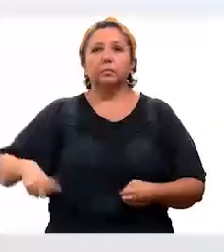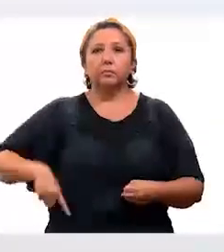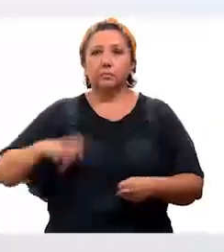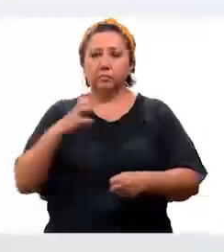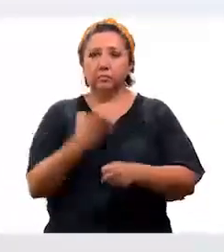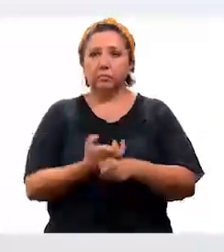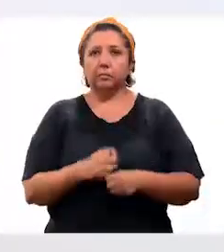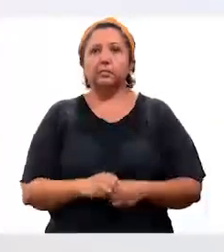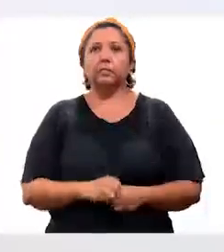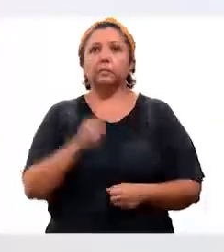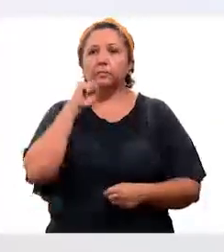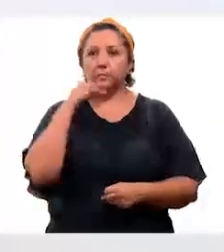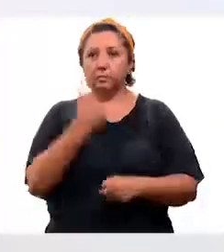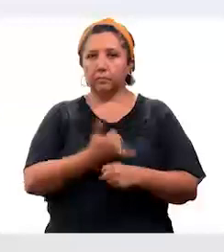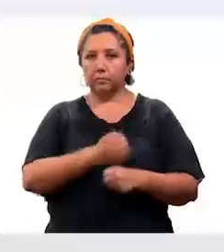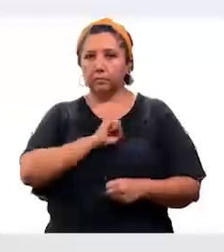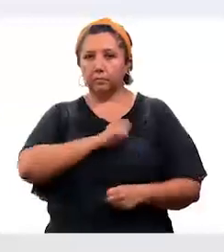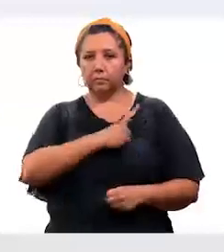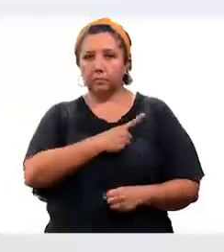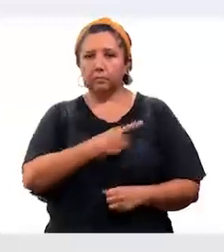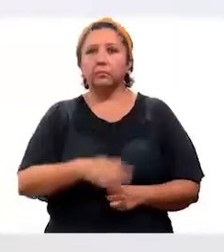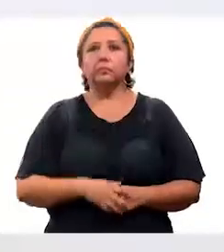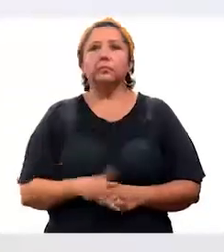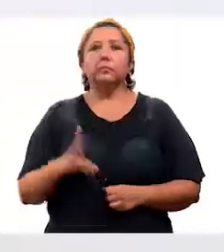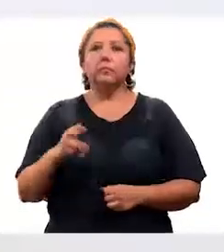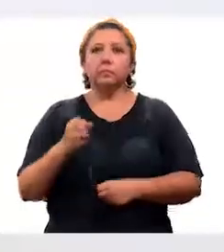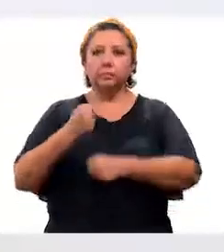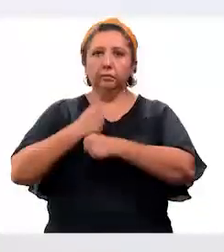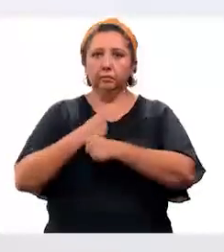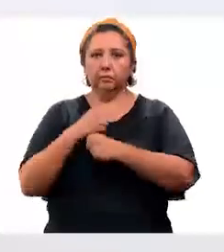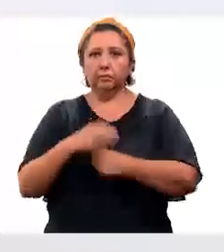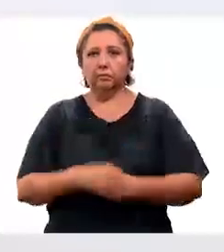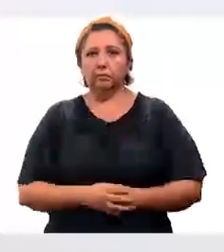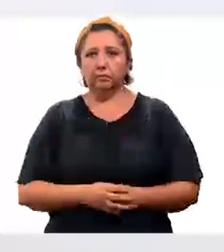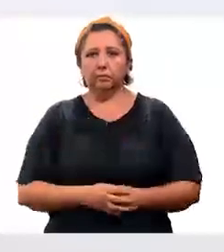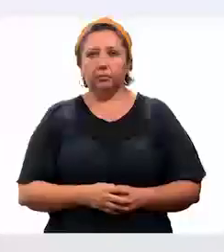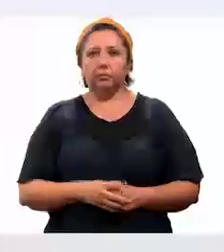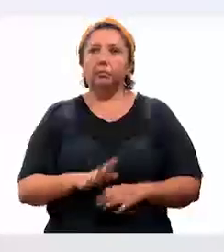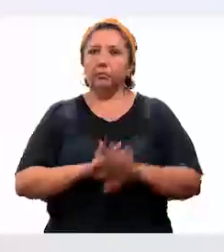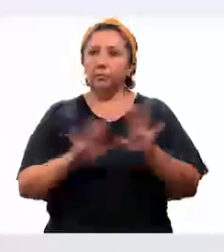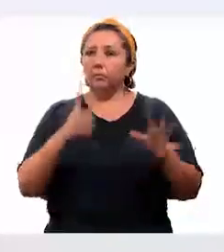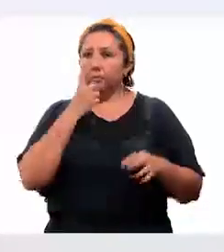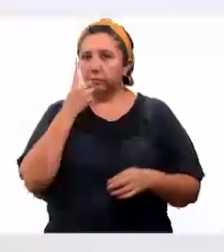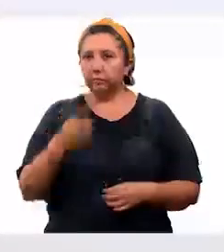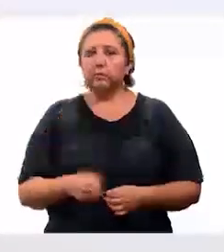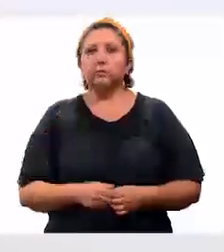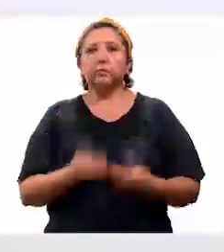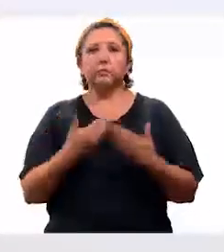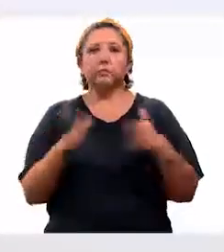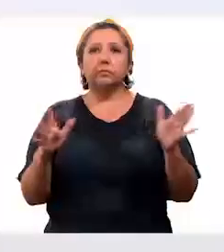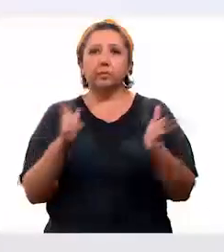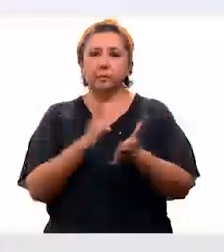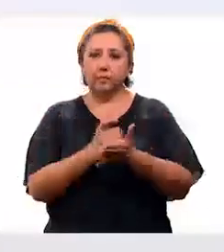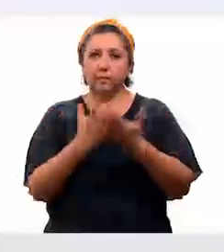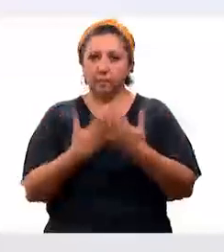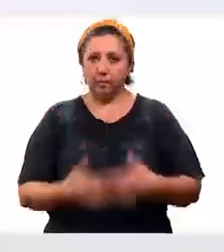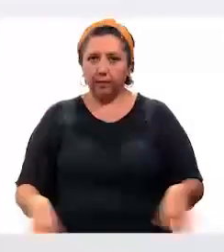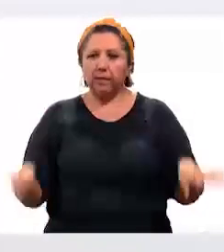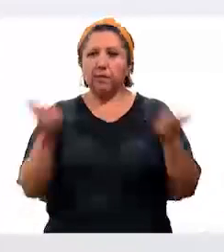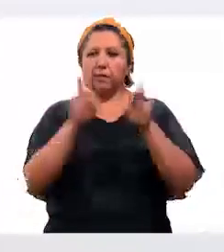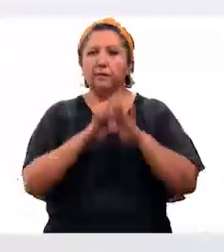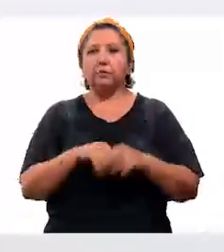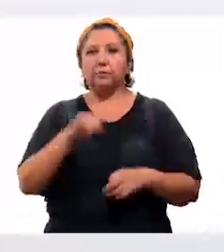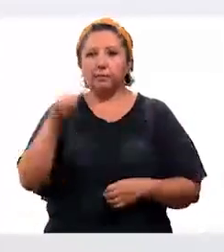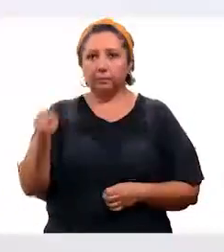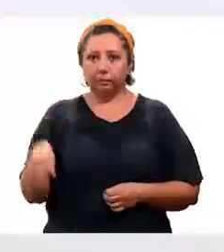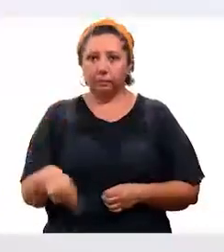el Gobierno del Estado, la Secretaría de Bienestar y las Fuerzas Armadas. Como se ha señalado, en la reapertura económica,